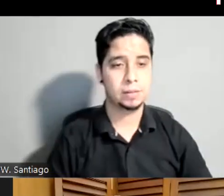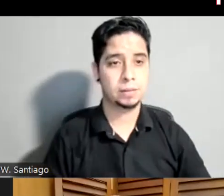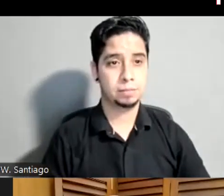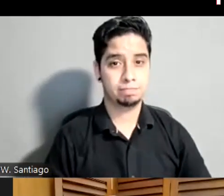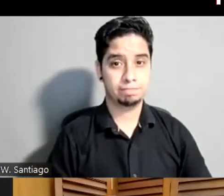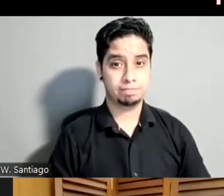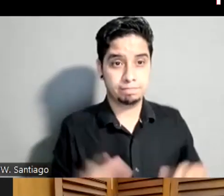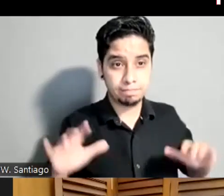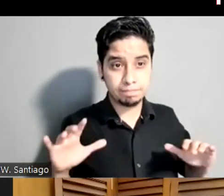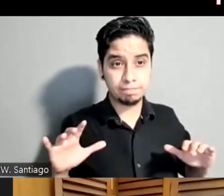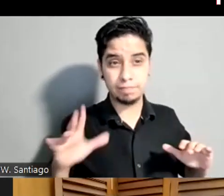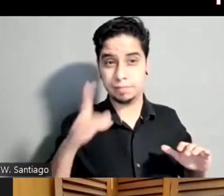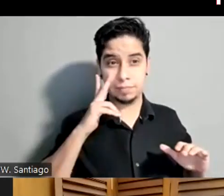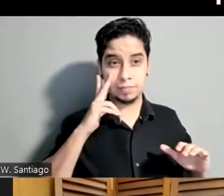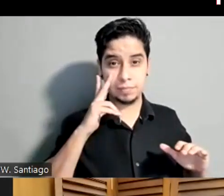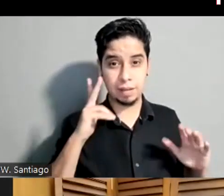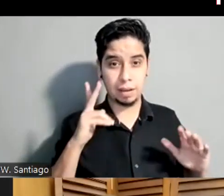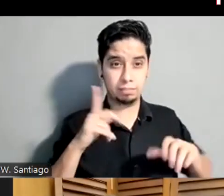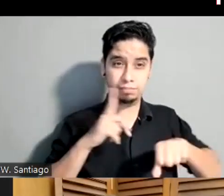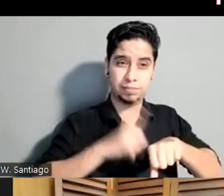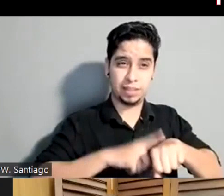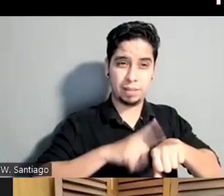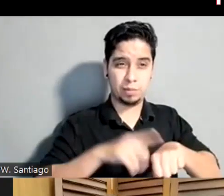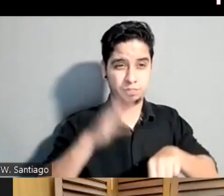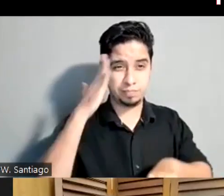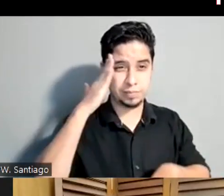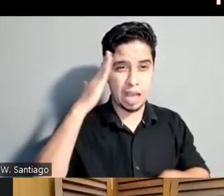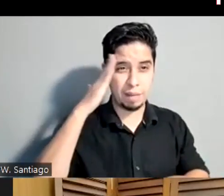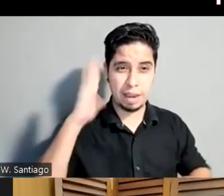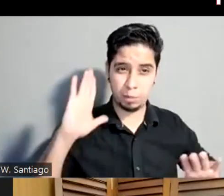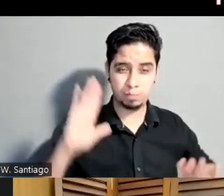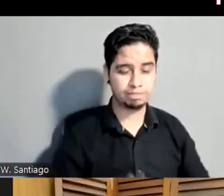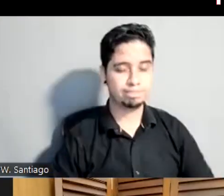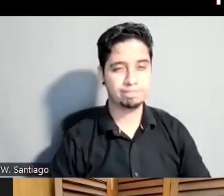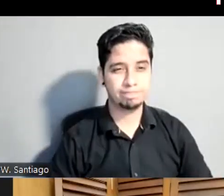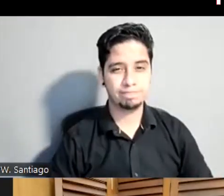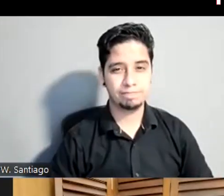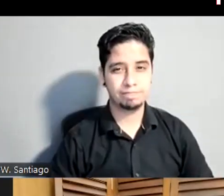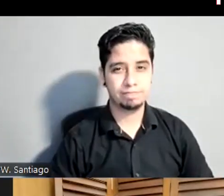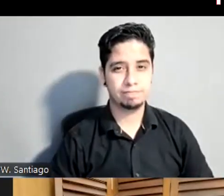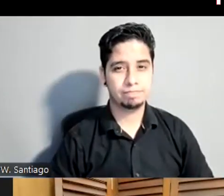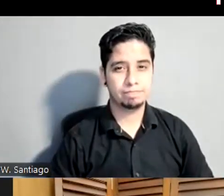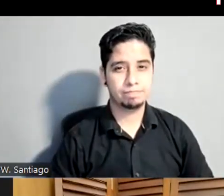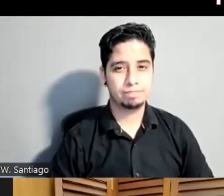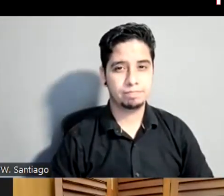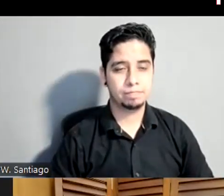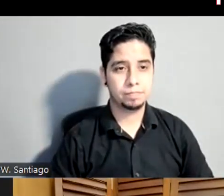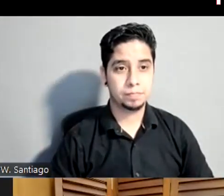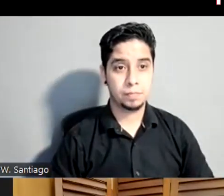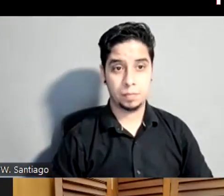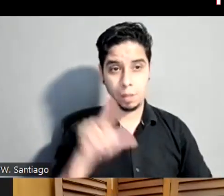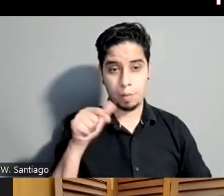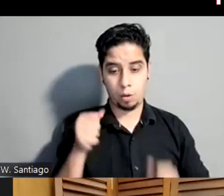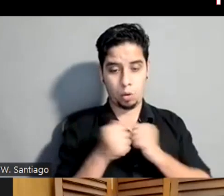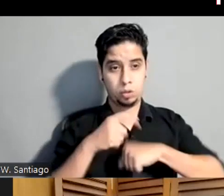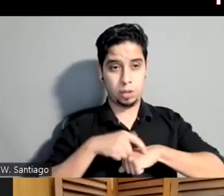Bueno, también hay que pensar en la época, ¿no? En la época fue bien particular. Y entonces pues, llegó a Puerto Rico,